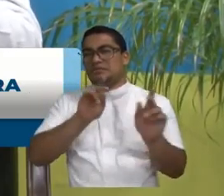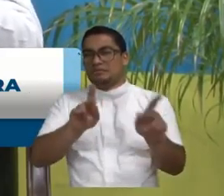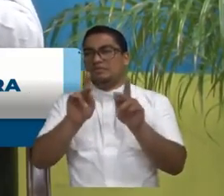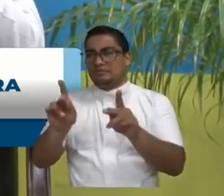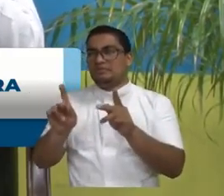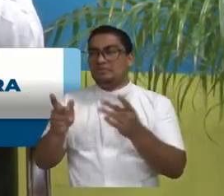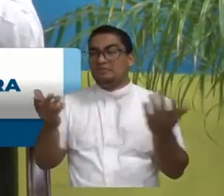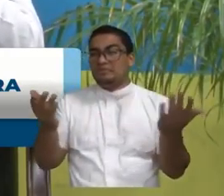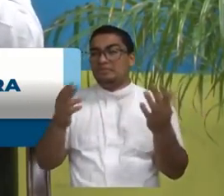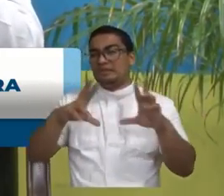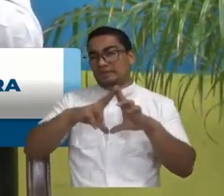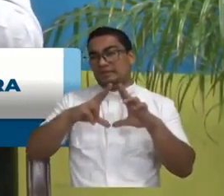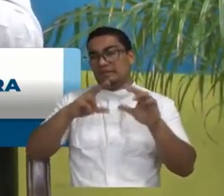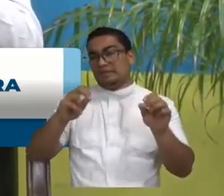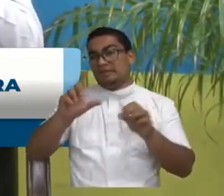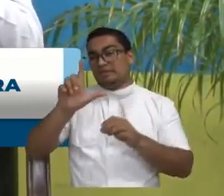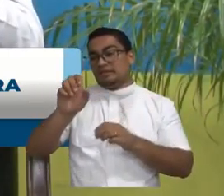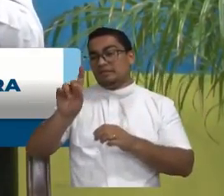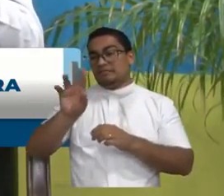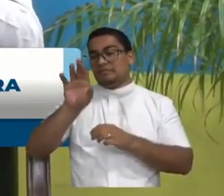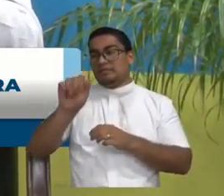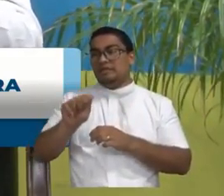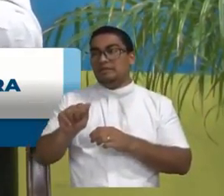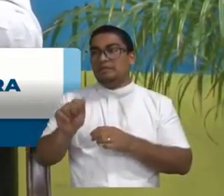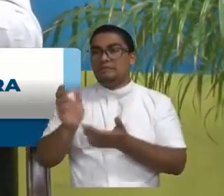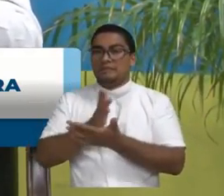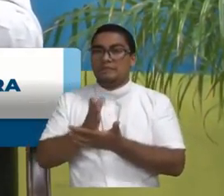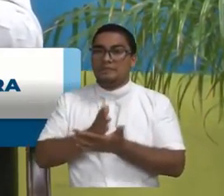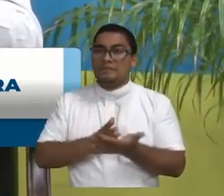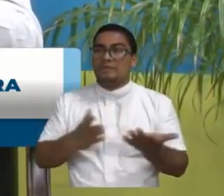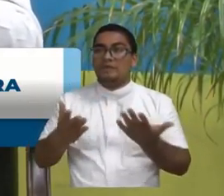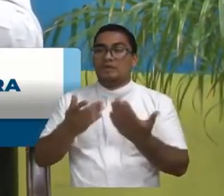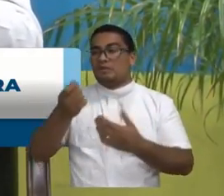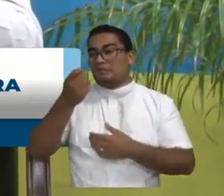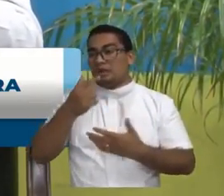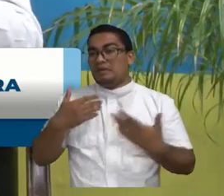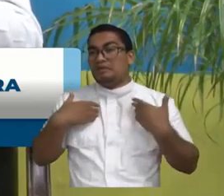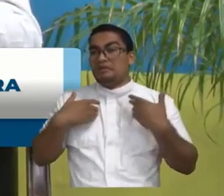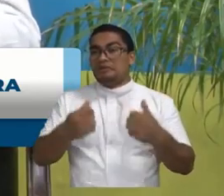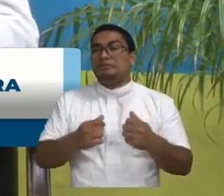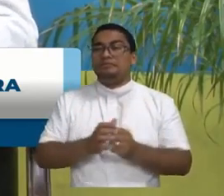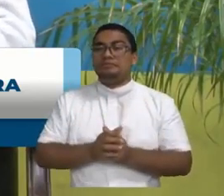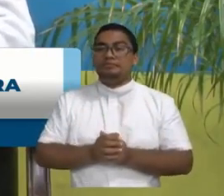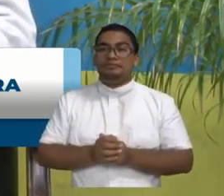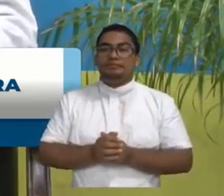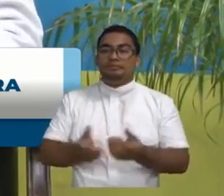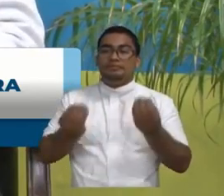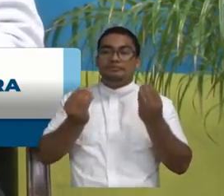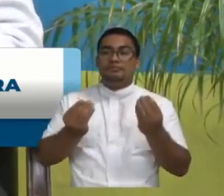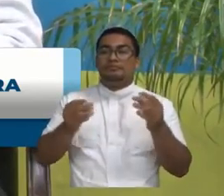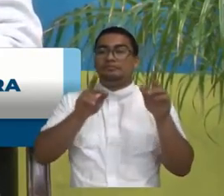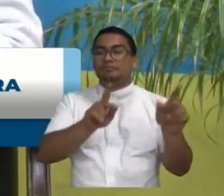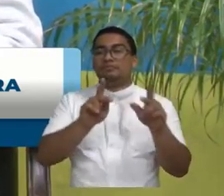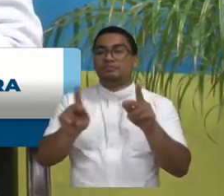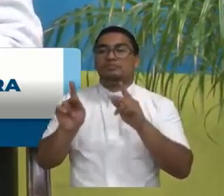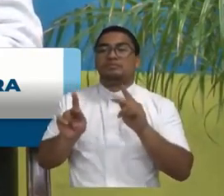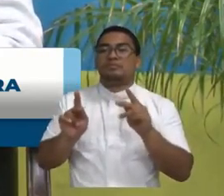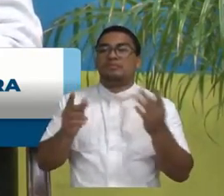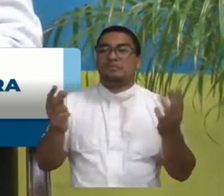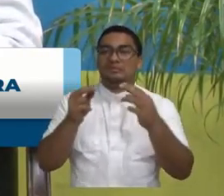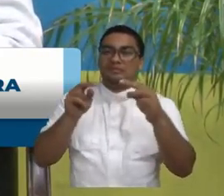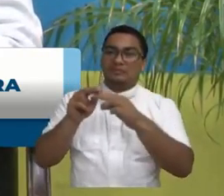desarrollar. Algunos automáticamente, al infectarse, se van a curar. ¿Ya? Sí, es lo que decía, que muchas personas entran en contacto con la